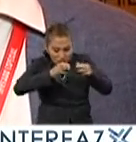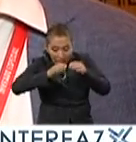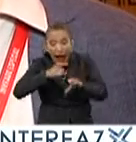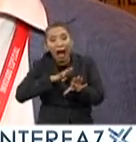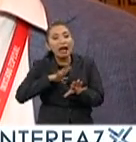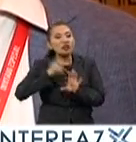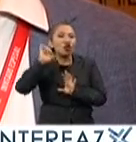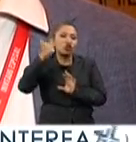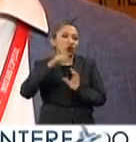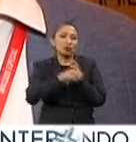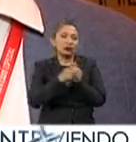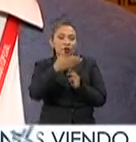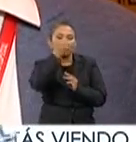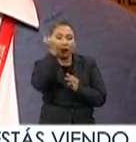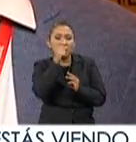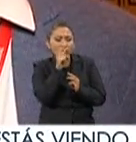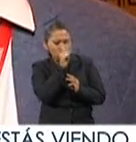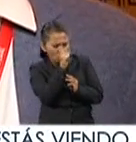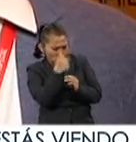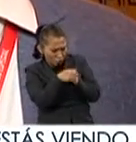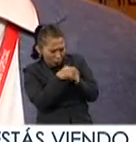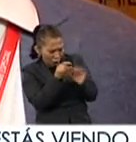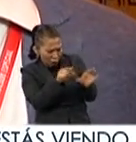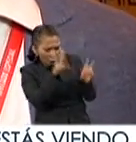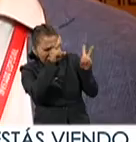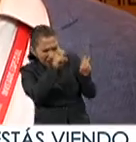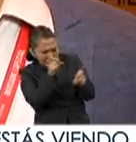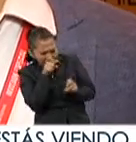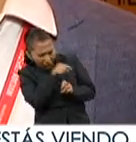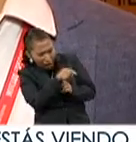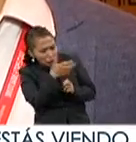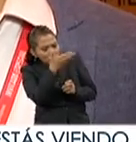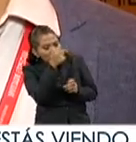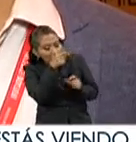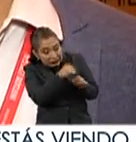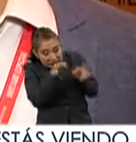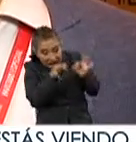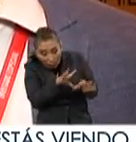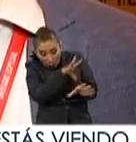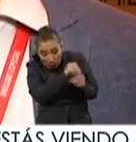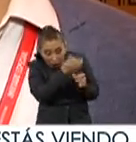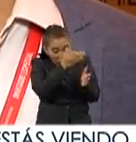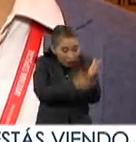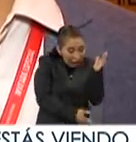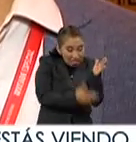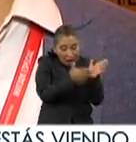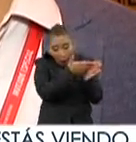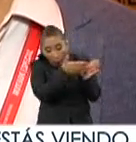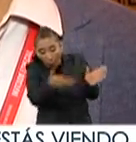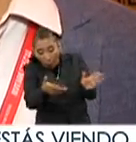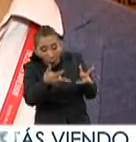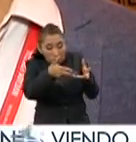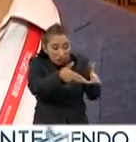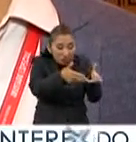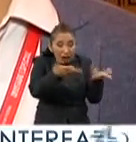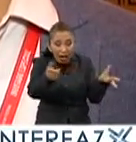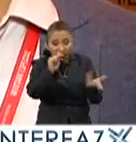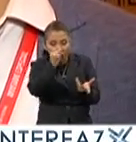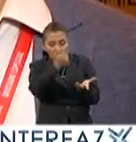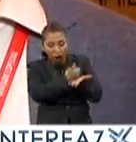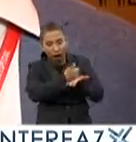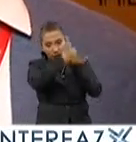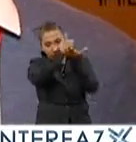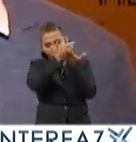había materiales que no se sabía más que un número o un título y no sabíamos si estaban completos o no, y la tecnología